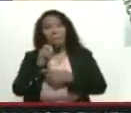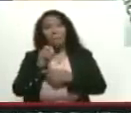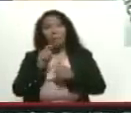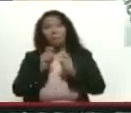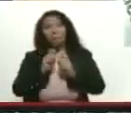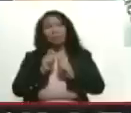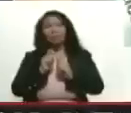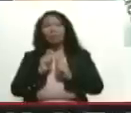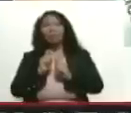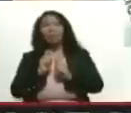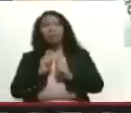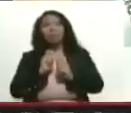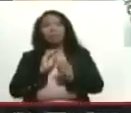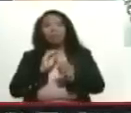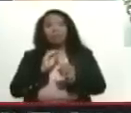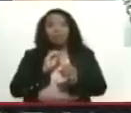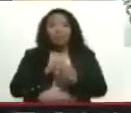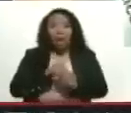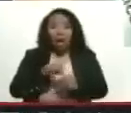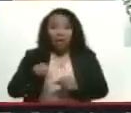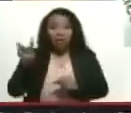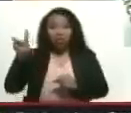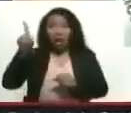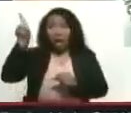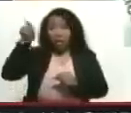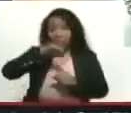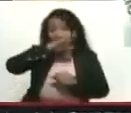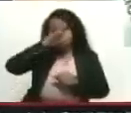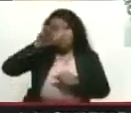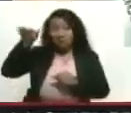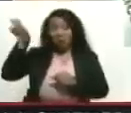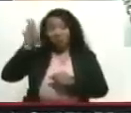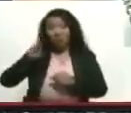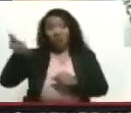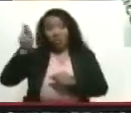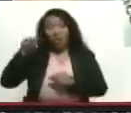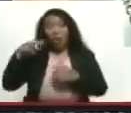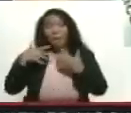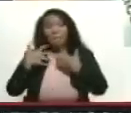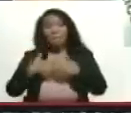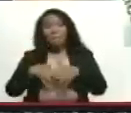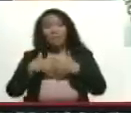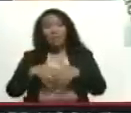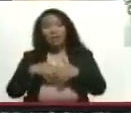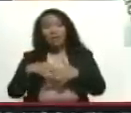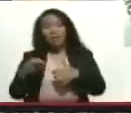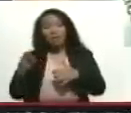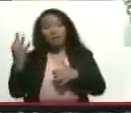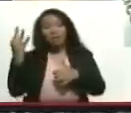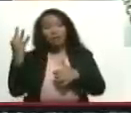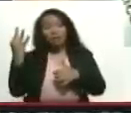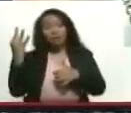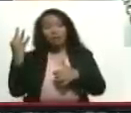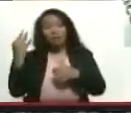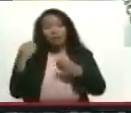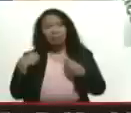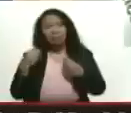incursión marítima con mercenarios extranjeros utilizando una empresa tercerizada, Silvercorp,